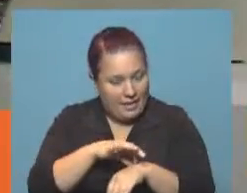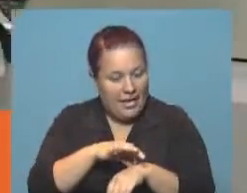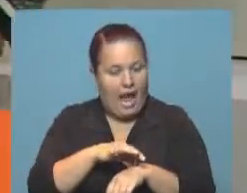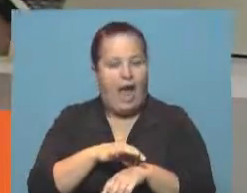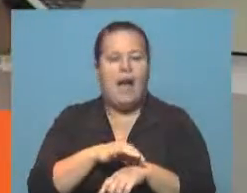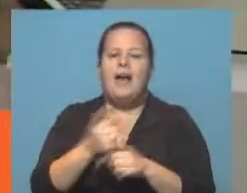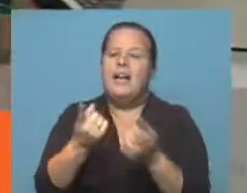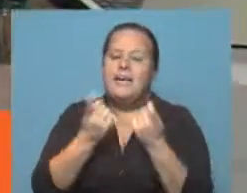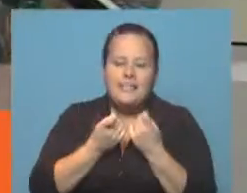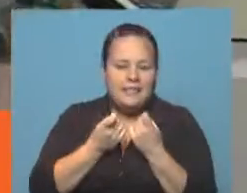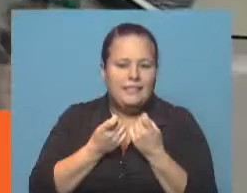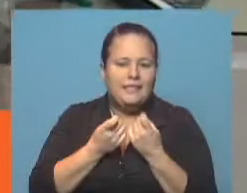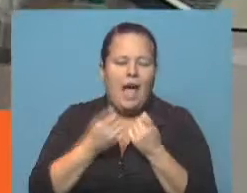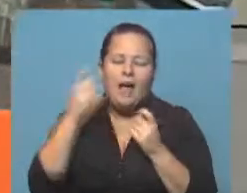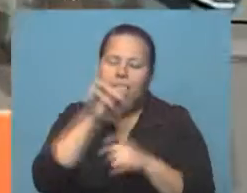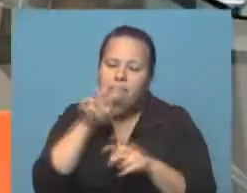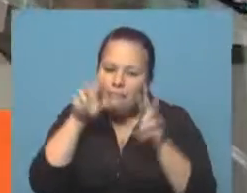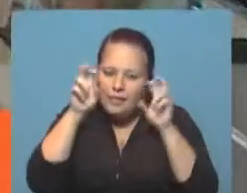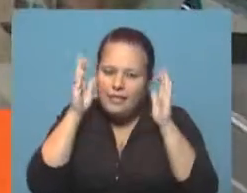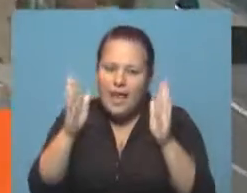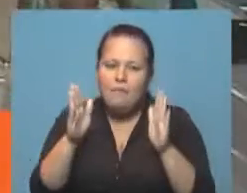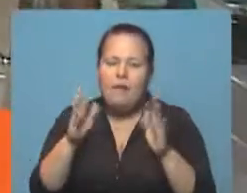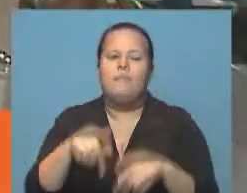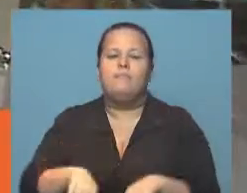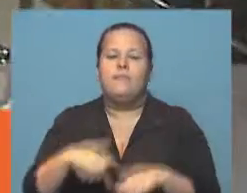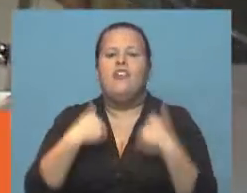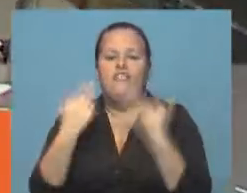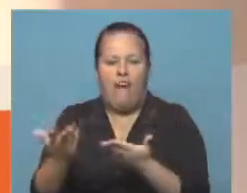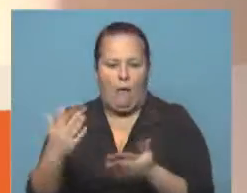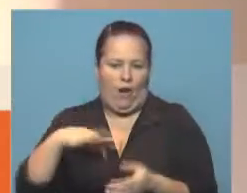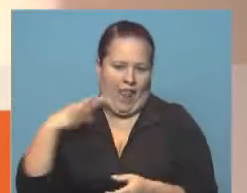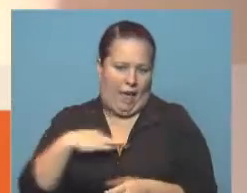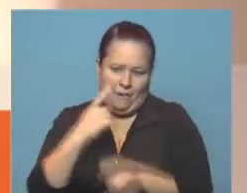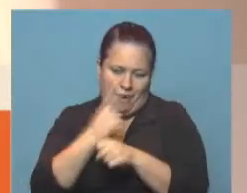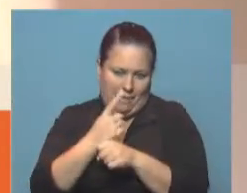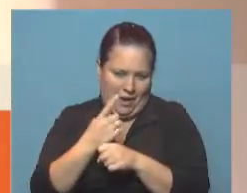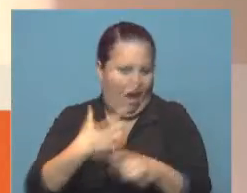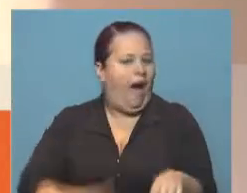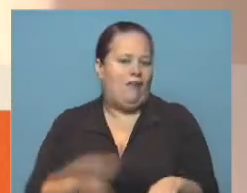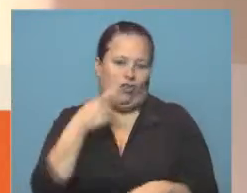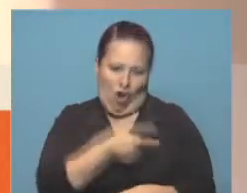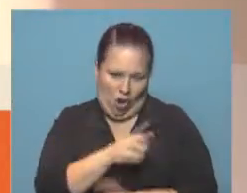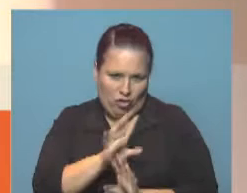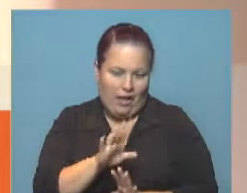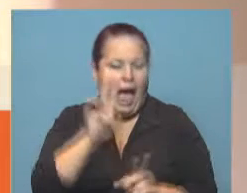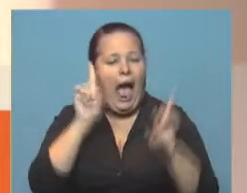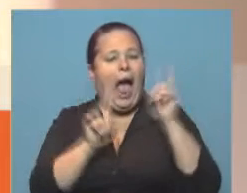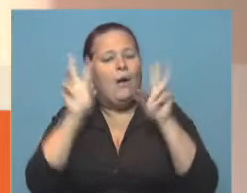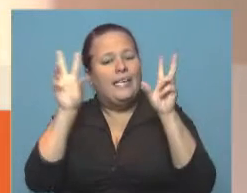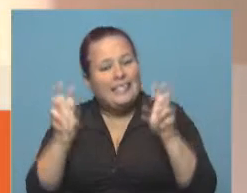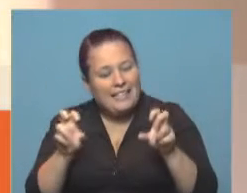es necesario puntualizar que estamos a favor de la vida y que hay